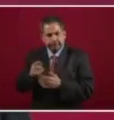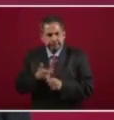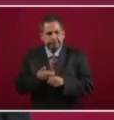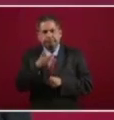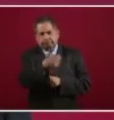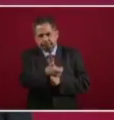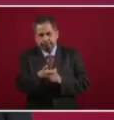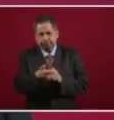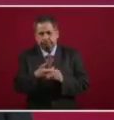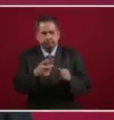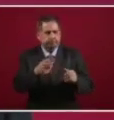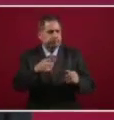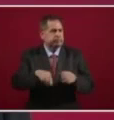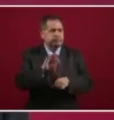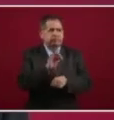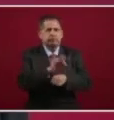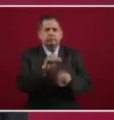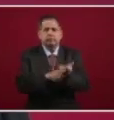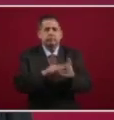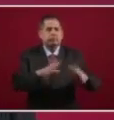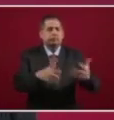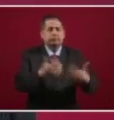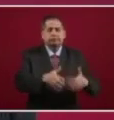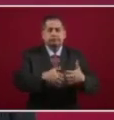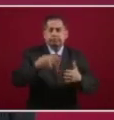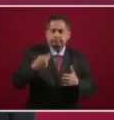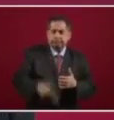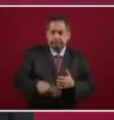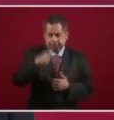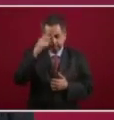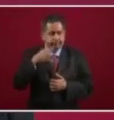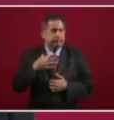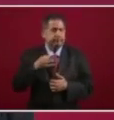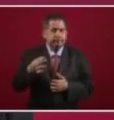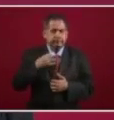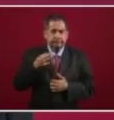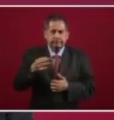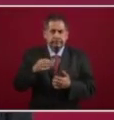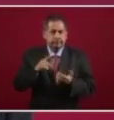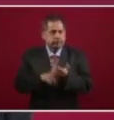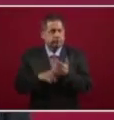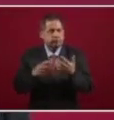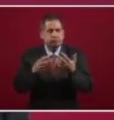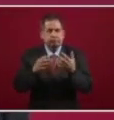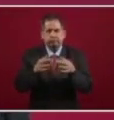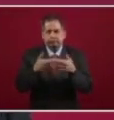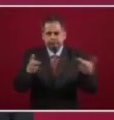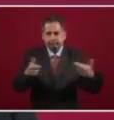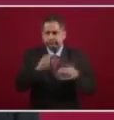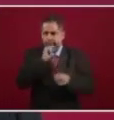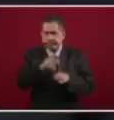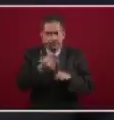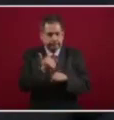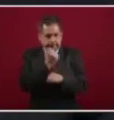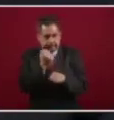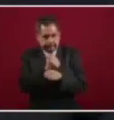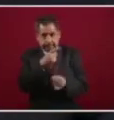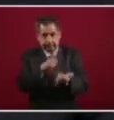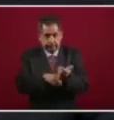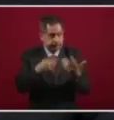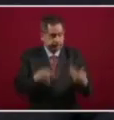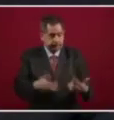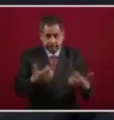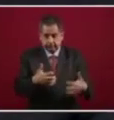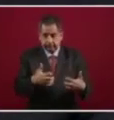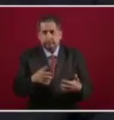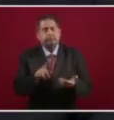arancelaria de protección a la industria textil y a la industria del calzado, lo planteamos la vez